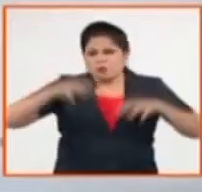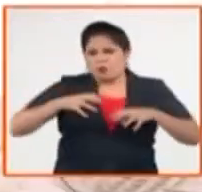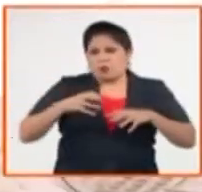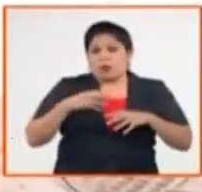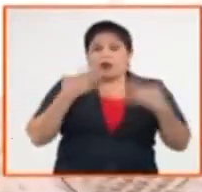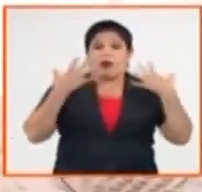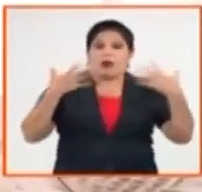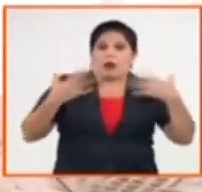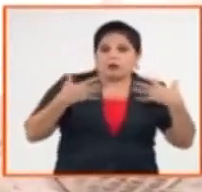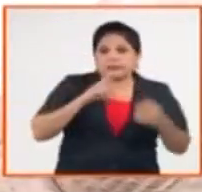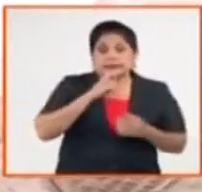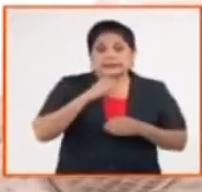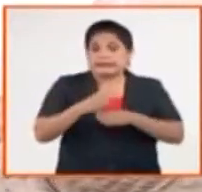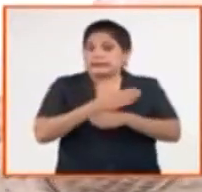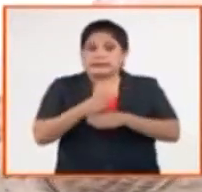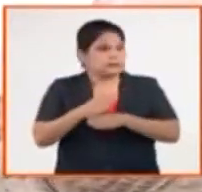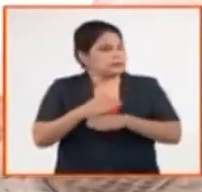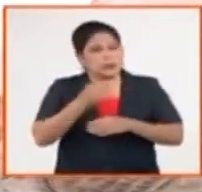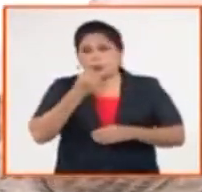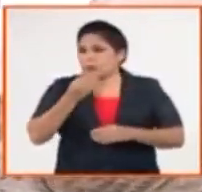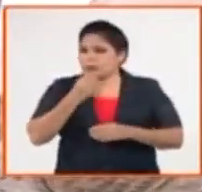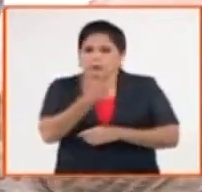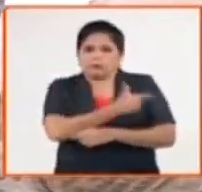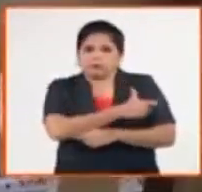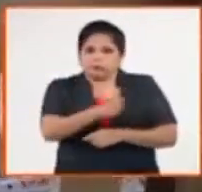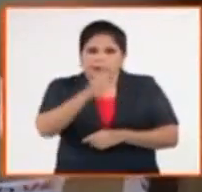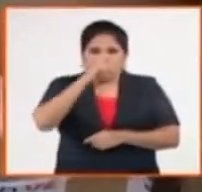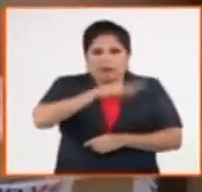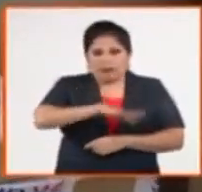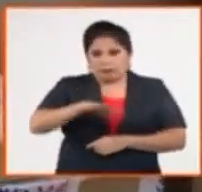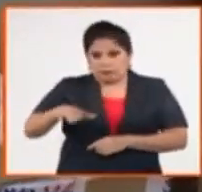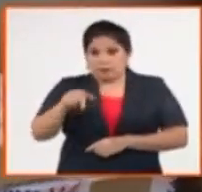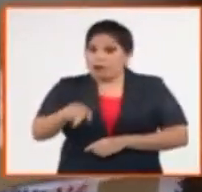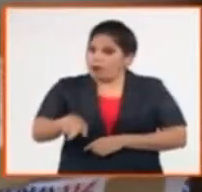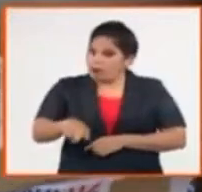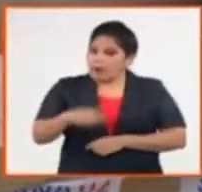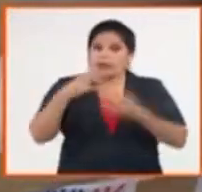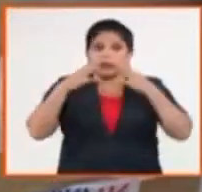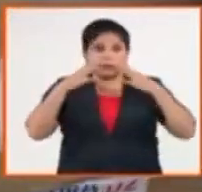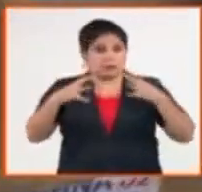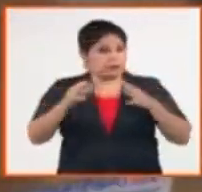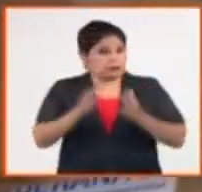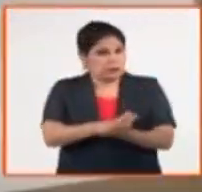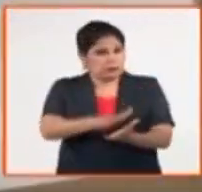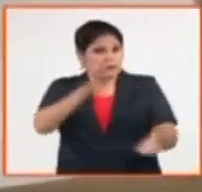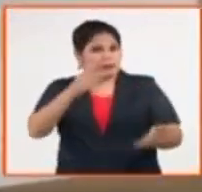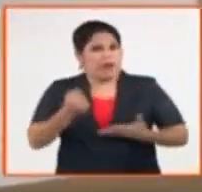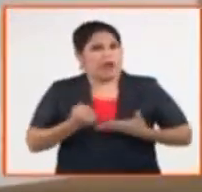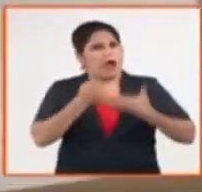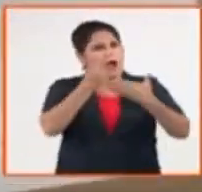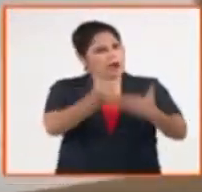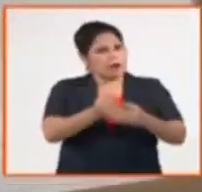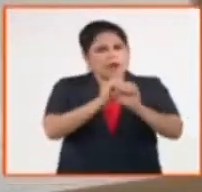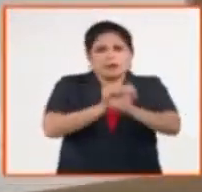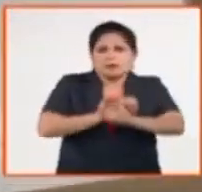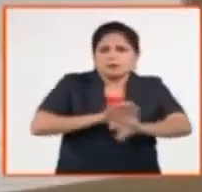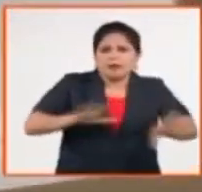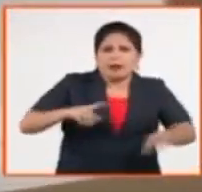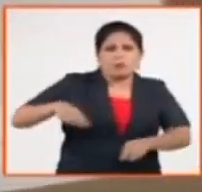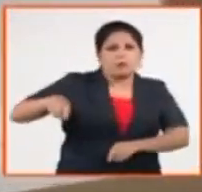vamos. El respaldo al proceso de vacunación a edades pediátricas concierne además el compromiso de contribuir siempre con la erradicación